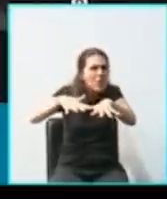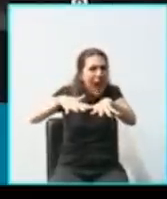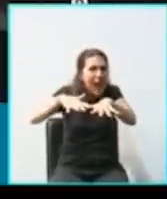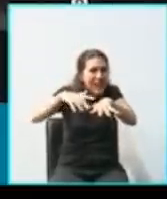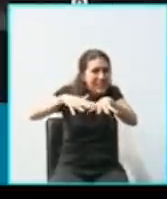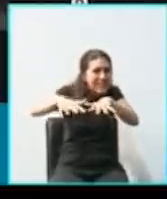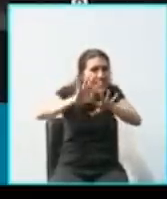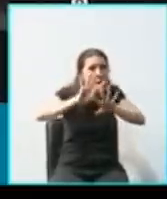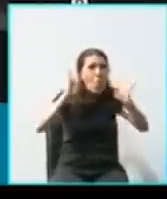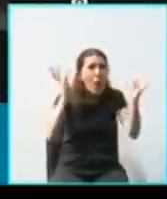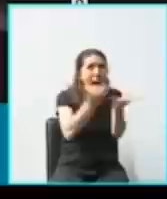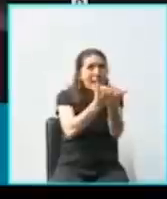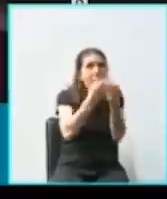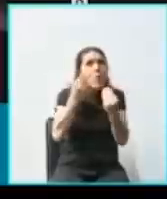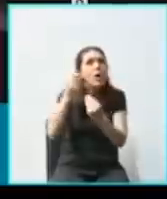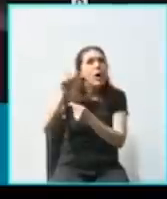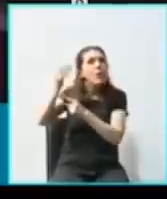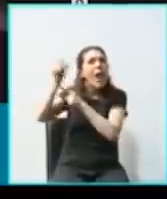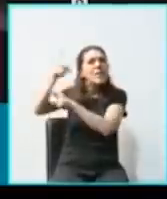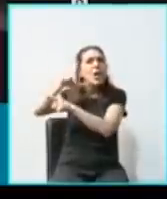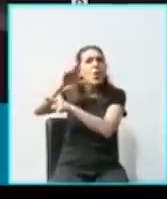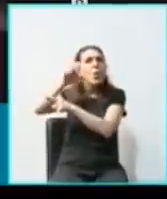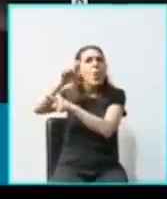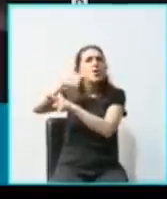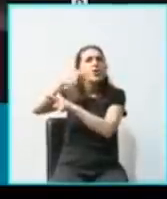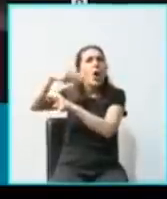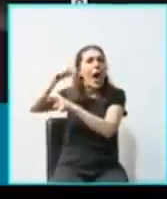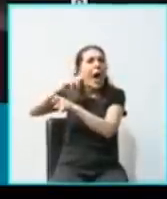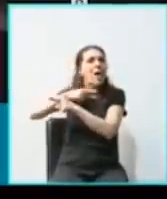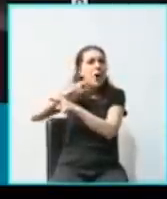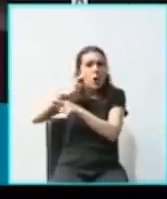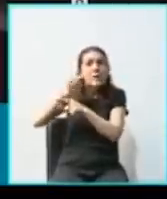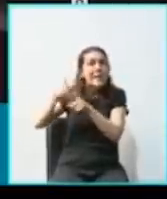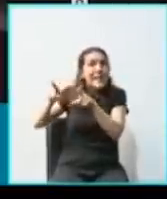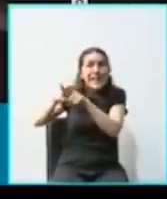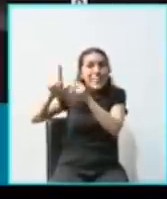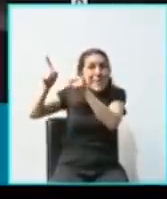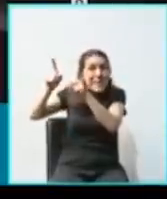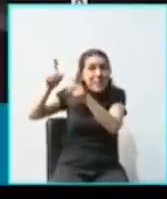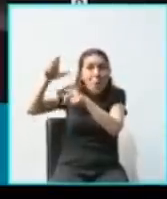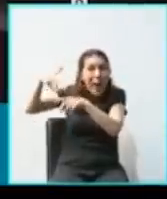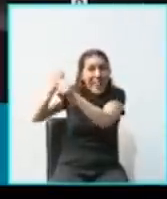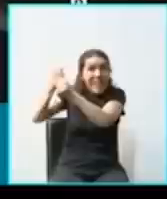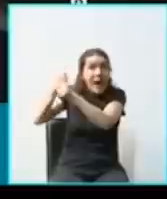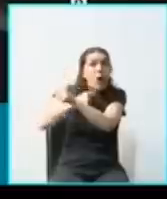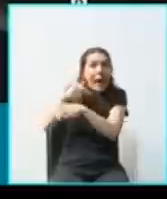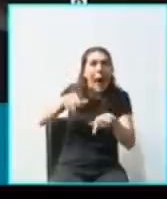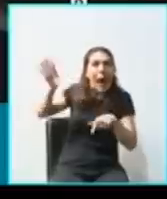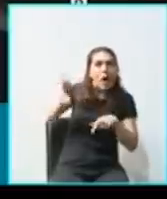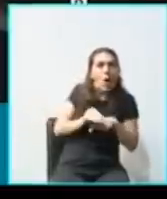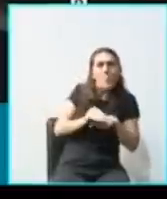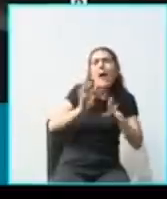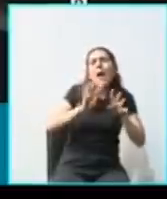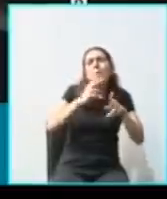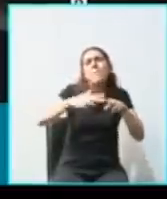porque el programa de Bolsonaro, que hoy viene a defender a la Argentina, es el que se quiere aplicar en Argentina. Y por más vallas que pongan en Plaza de Mayo,